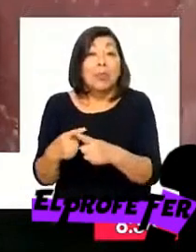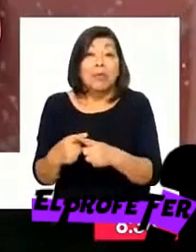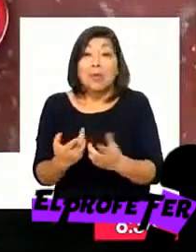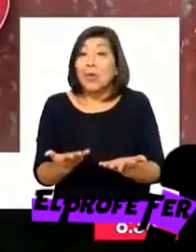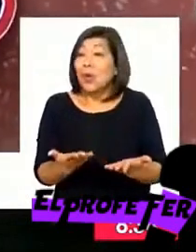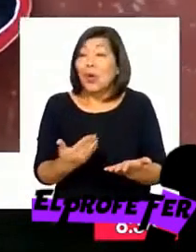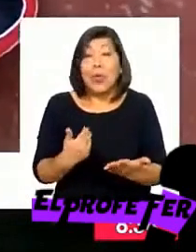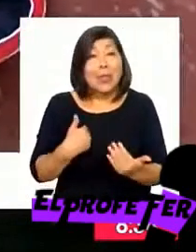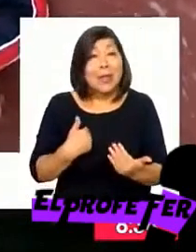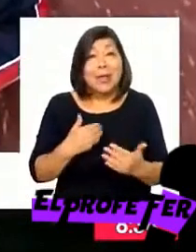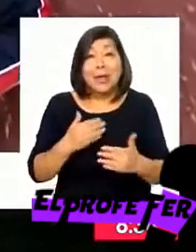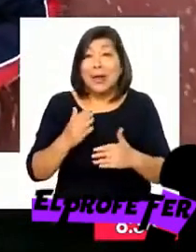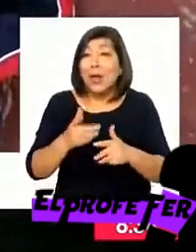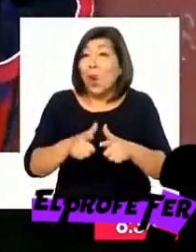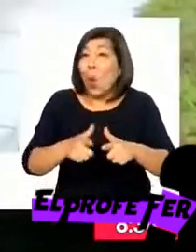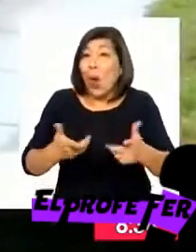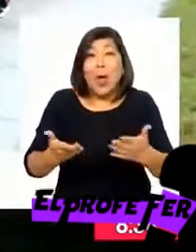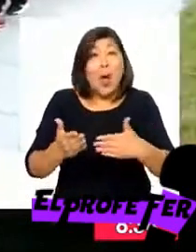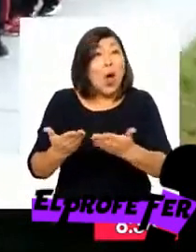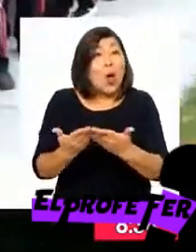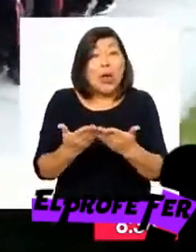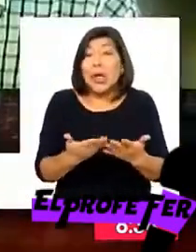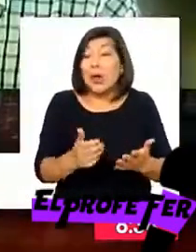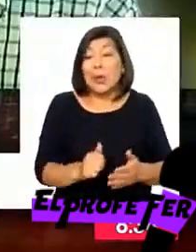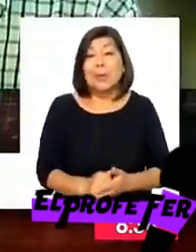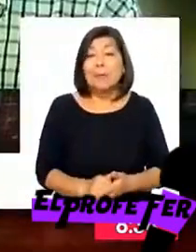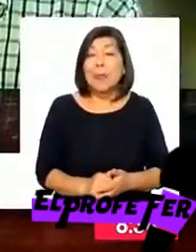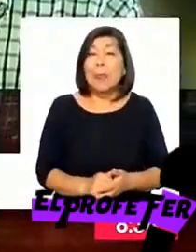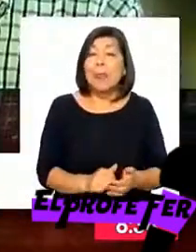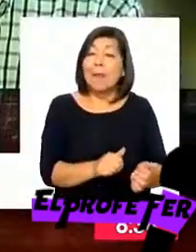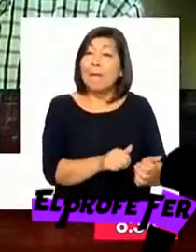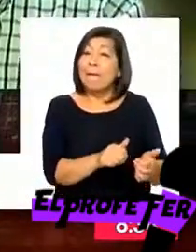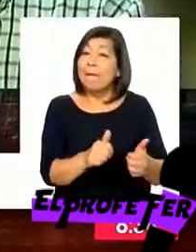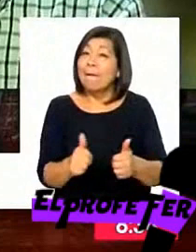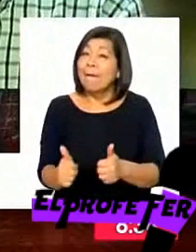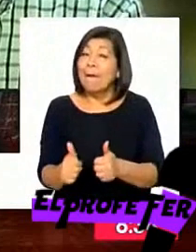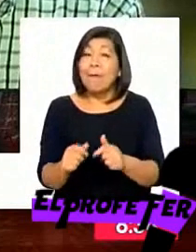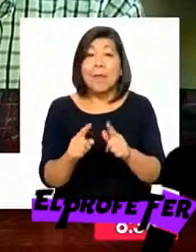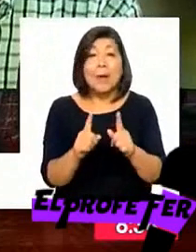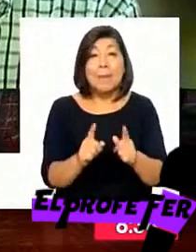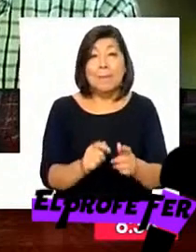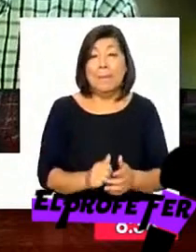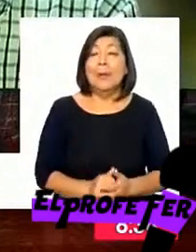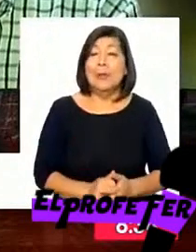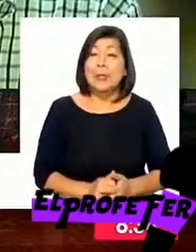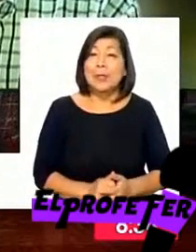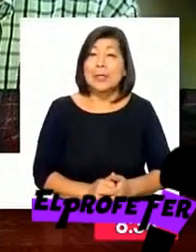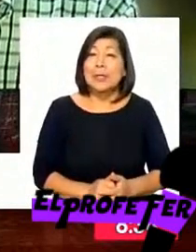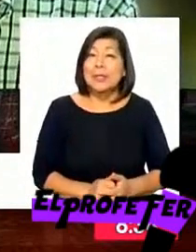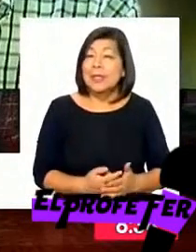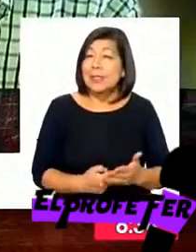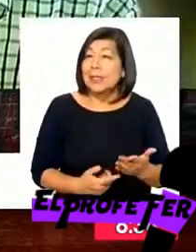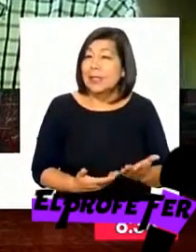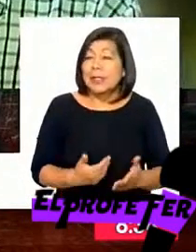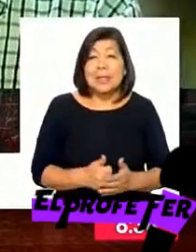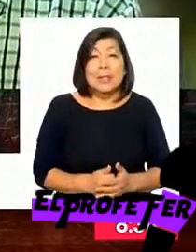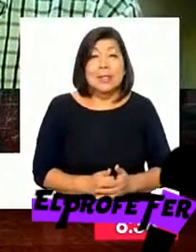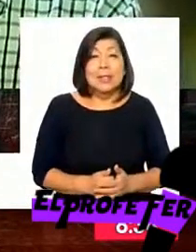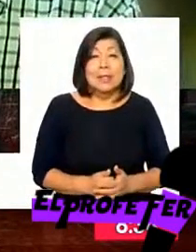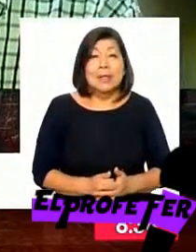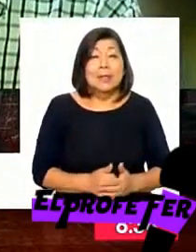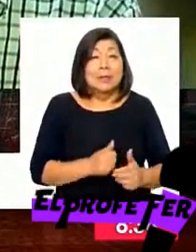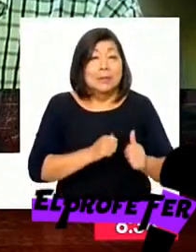no tienen infraestructura en este momento. Ministro, cambiando el tono de la información ya en torno a lo que es